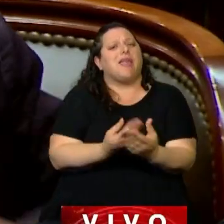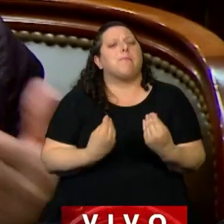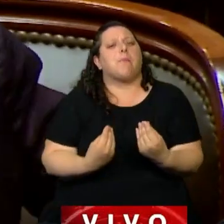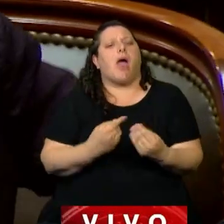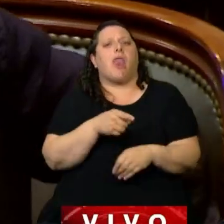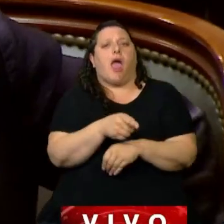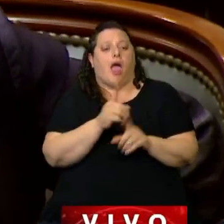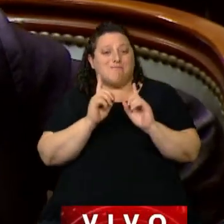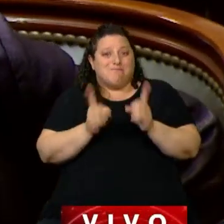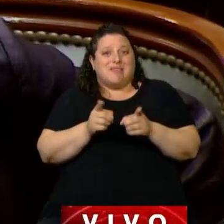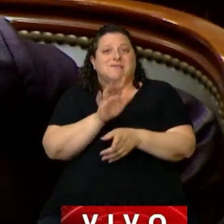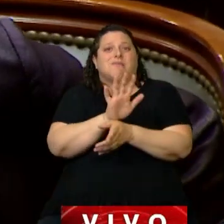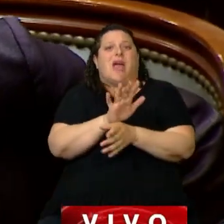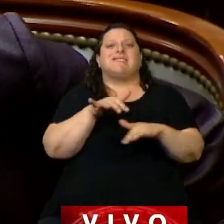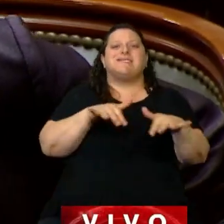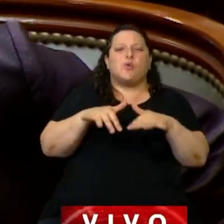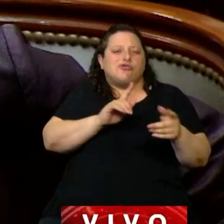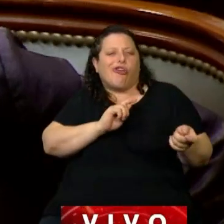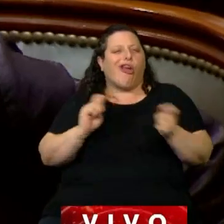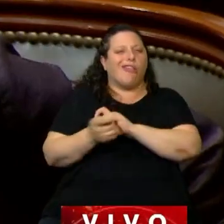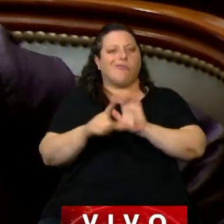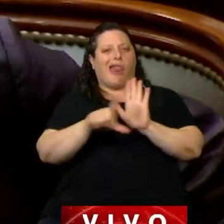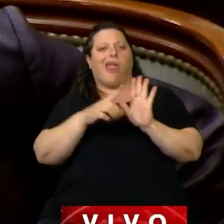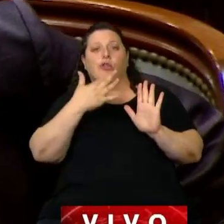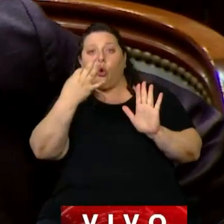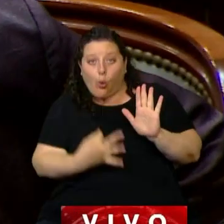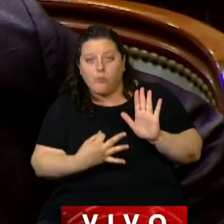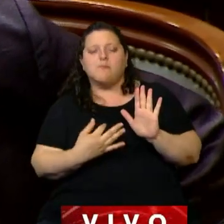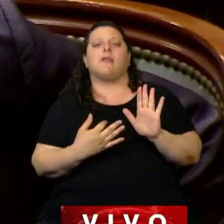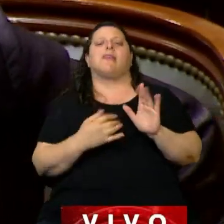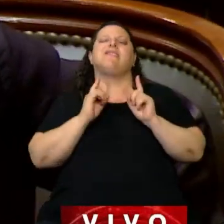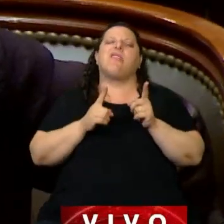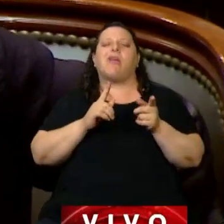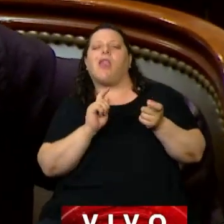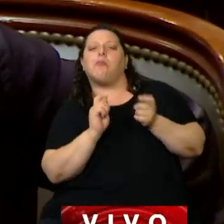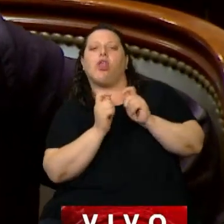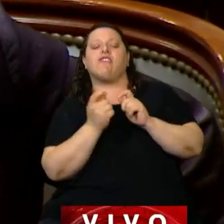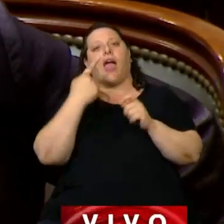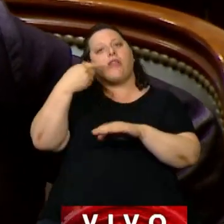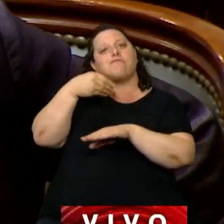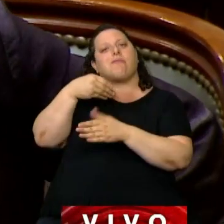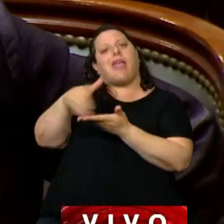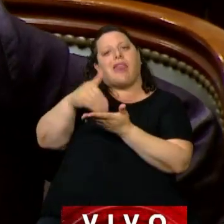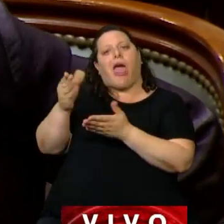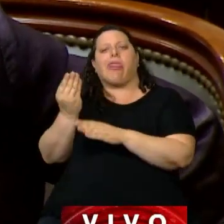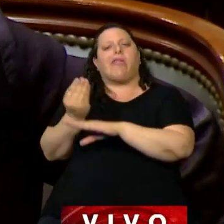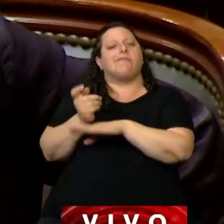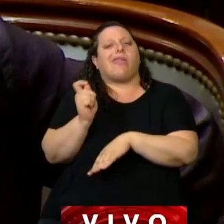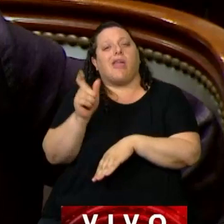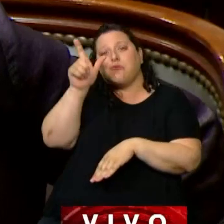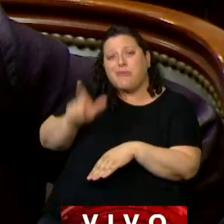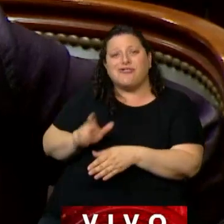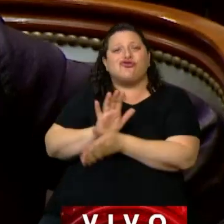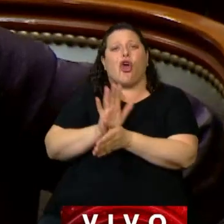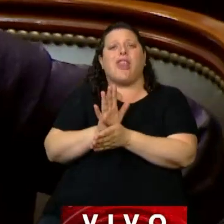además de esa eterna para salir del atolladero se cumpla con la ley podemos modificar y en el ina nadie esté una persona que sea